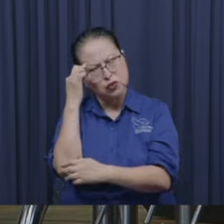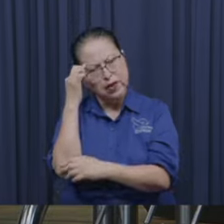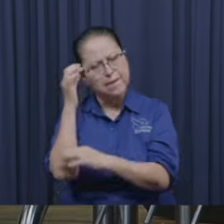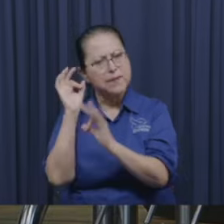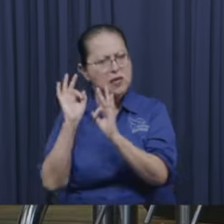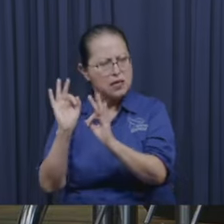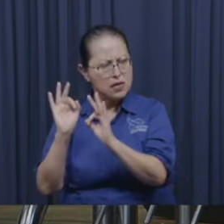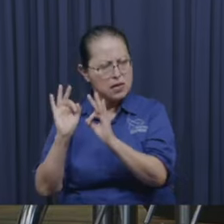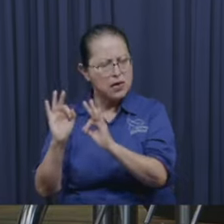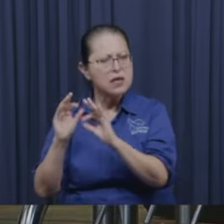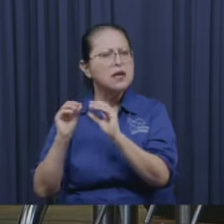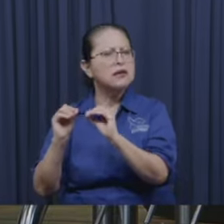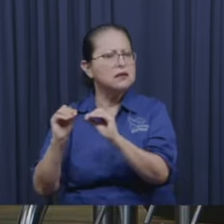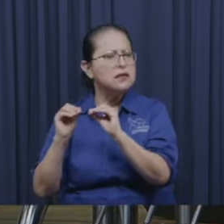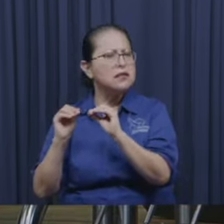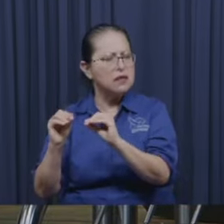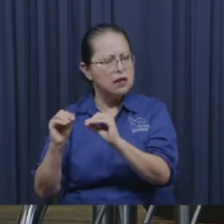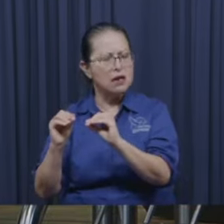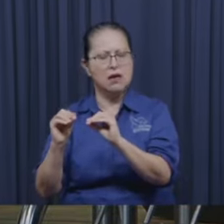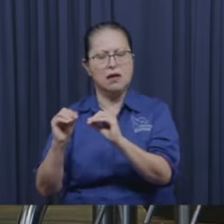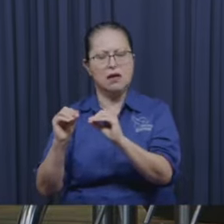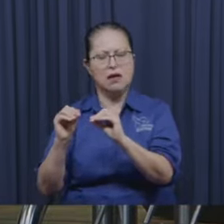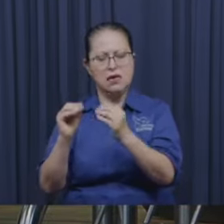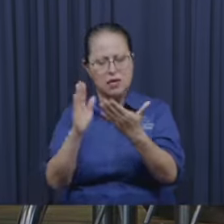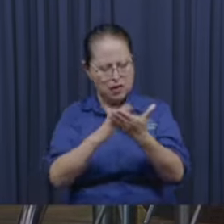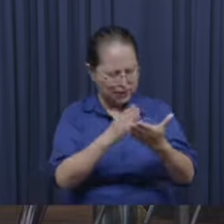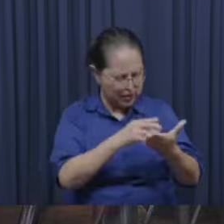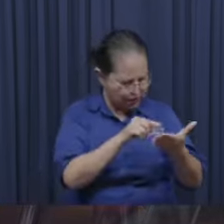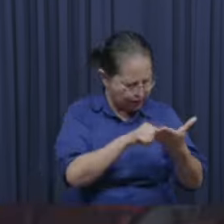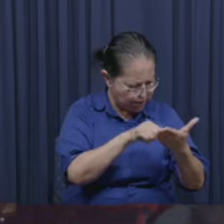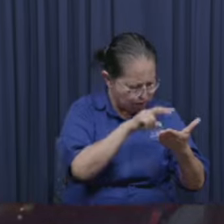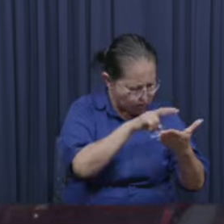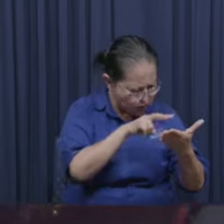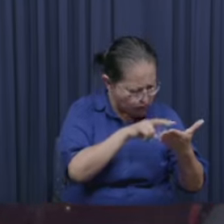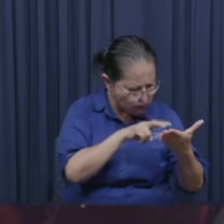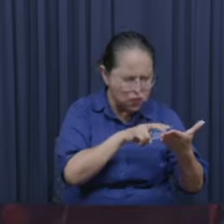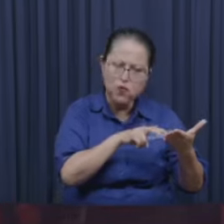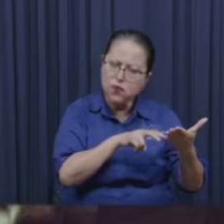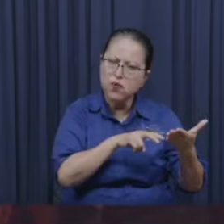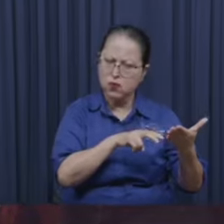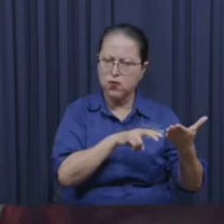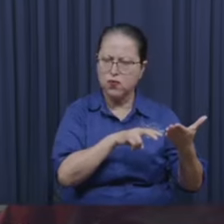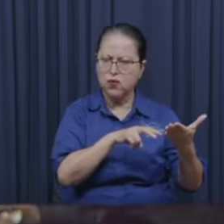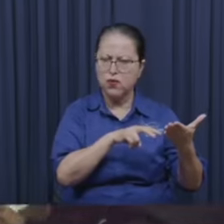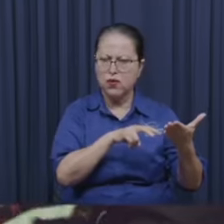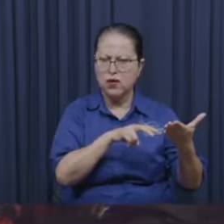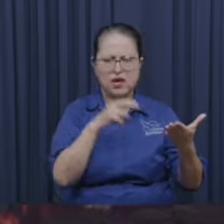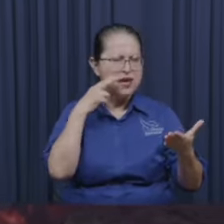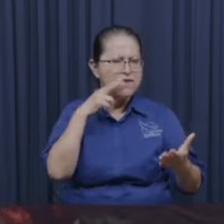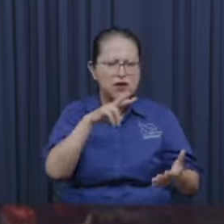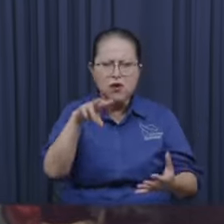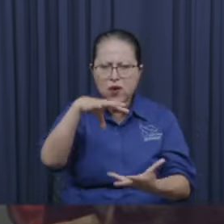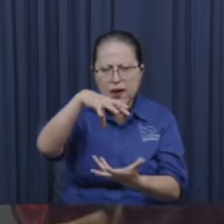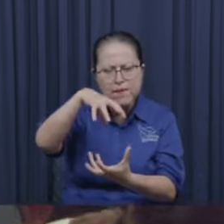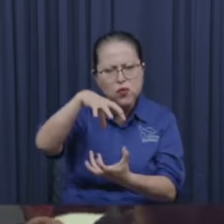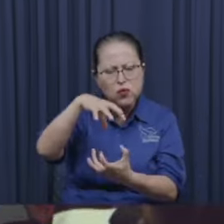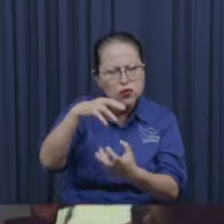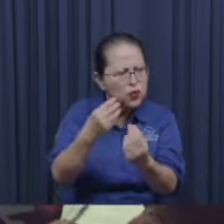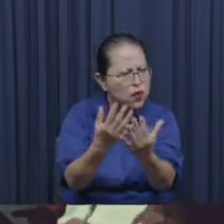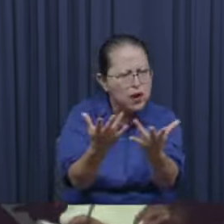enseño y Leo y veo en la palabra y en las cosas que se dan alrededor de nosotros en